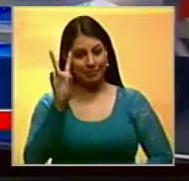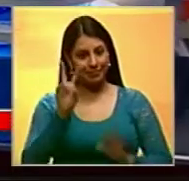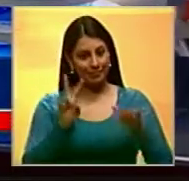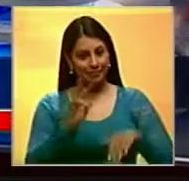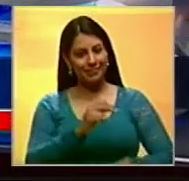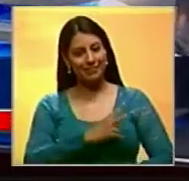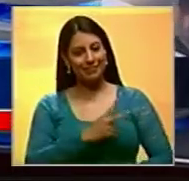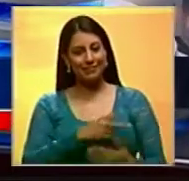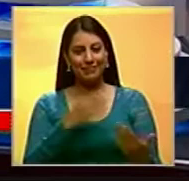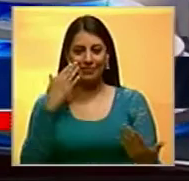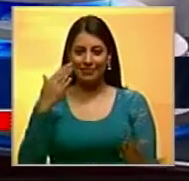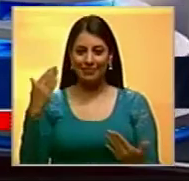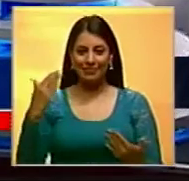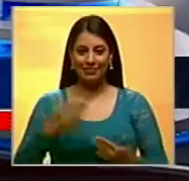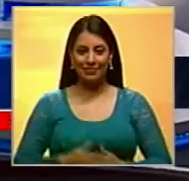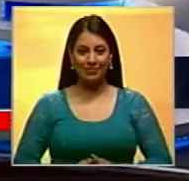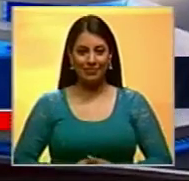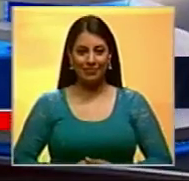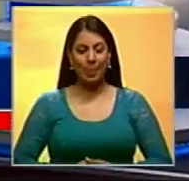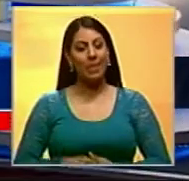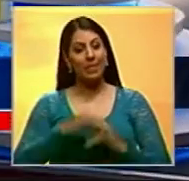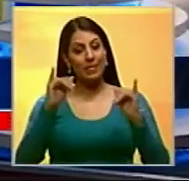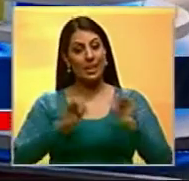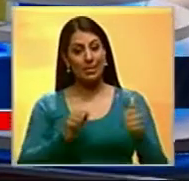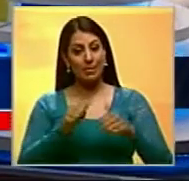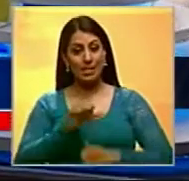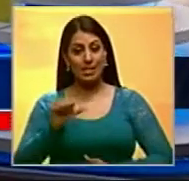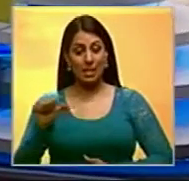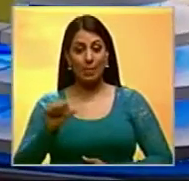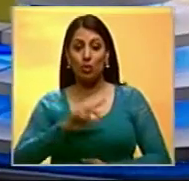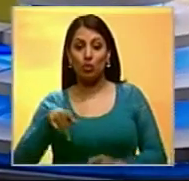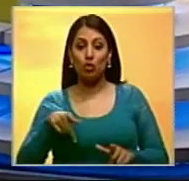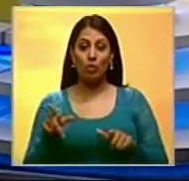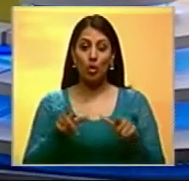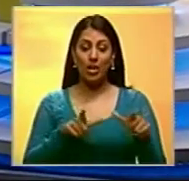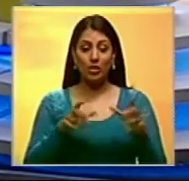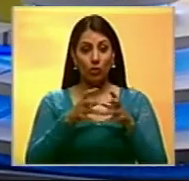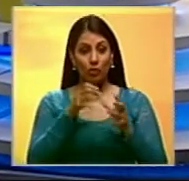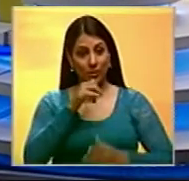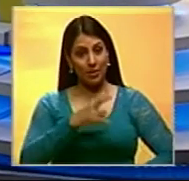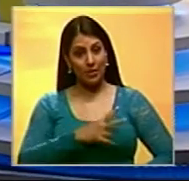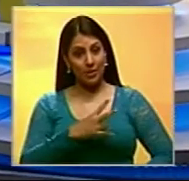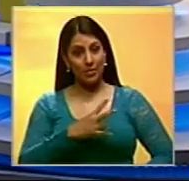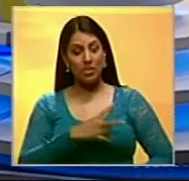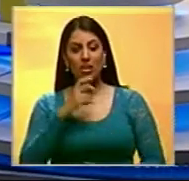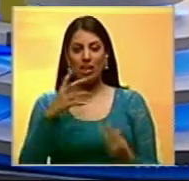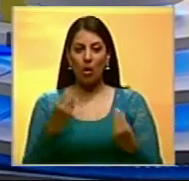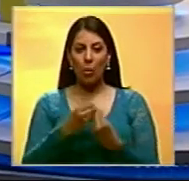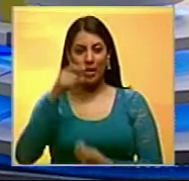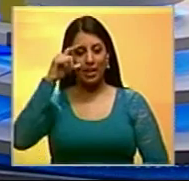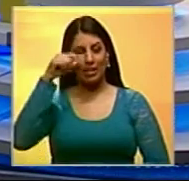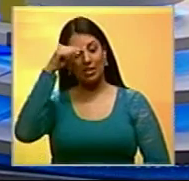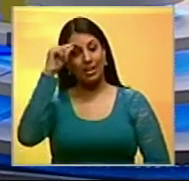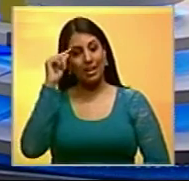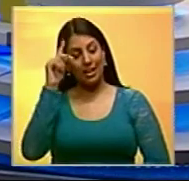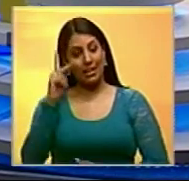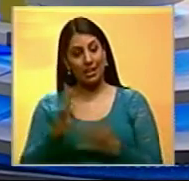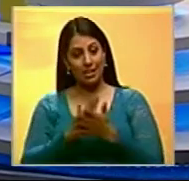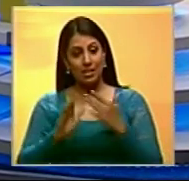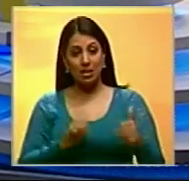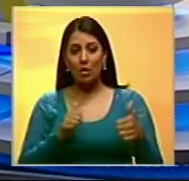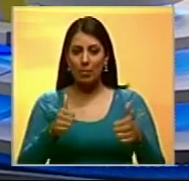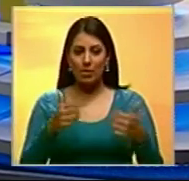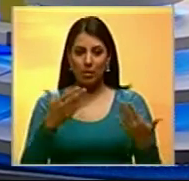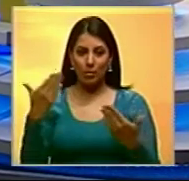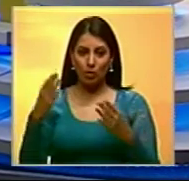emisión meridiana de su noticiero Venevisión. Feliz inicio de semana. Estamos listos en nombre del equipo de Noticiero Venevisión. Néstor Brito Landa y quien les saluda,